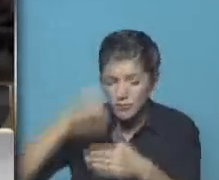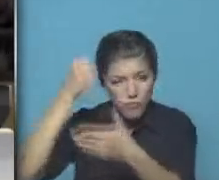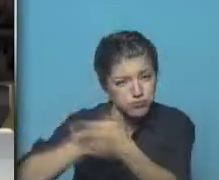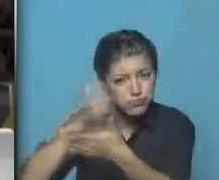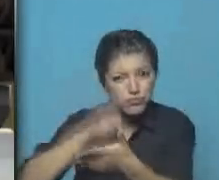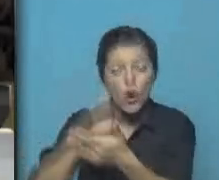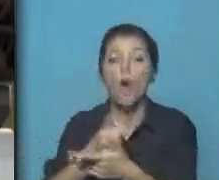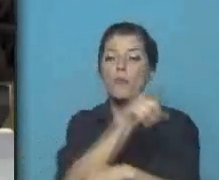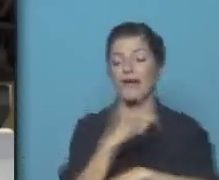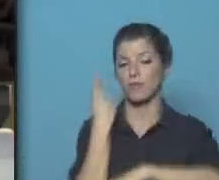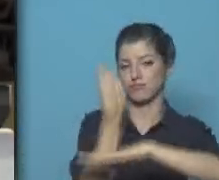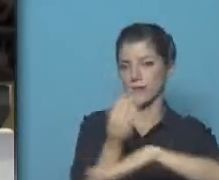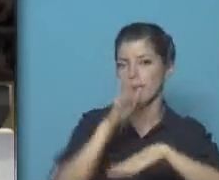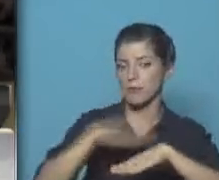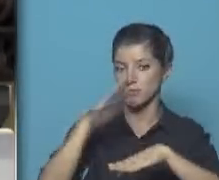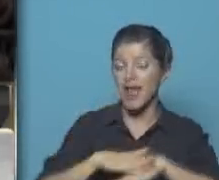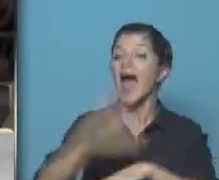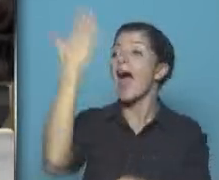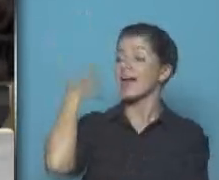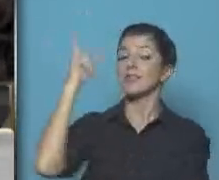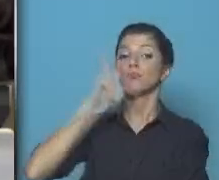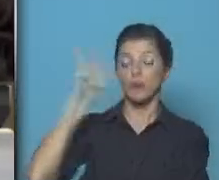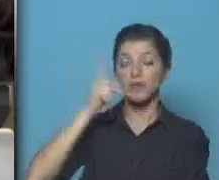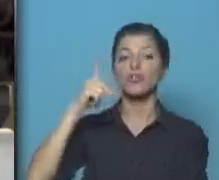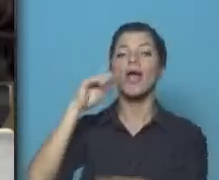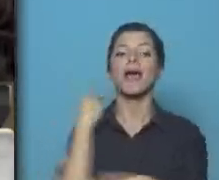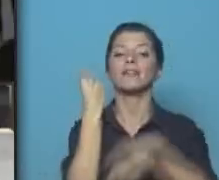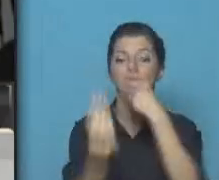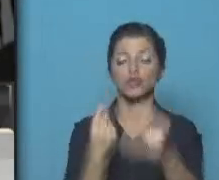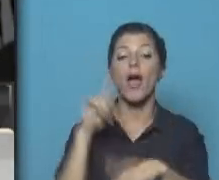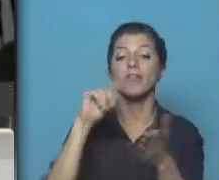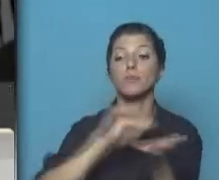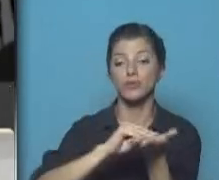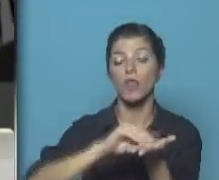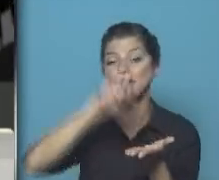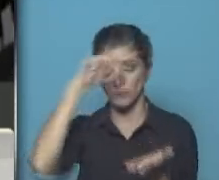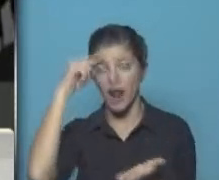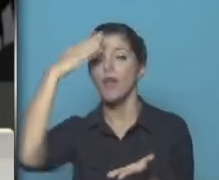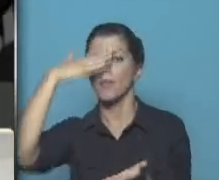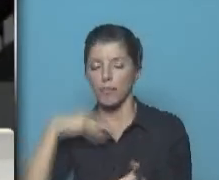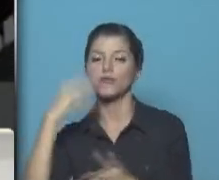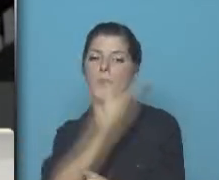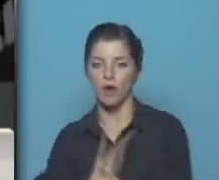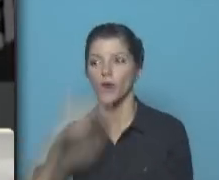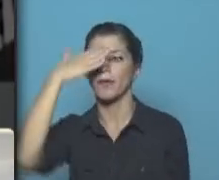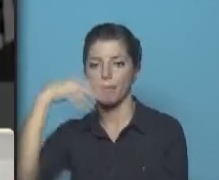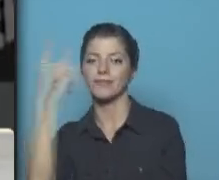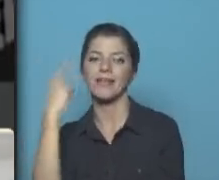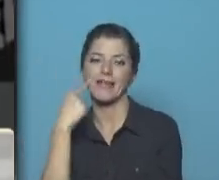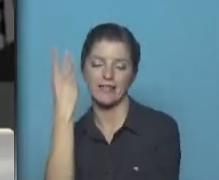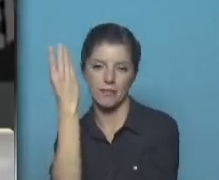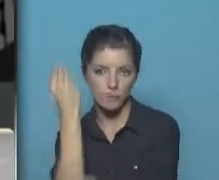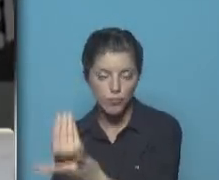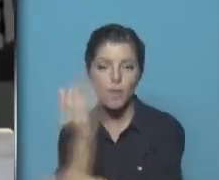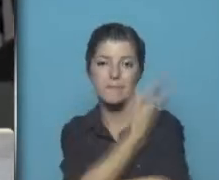electoral que se tiene. Es más, Néstor fue candidato a diputado nacional, después de ser intendente, tres veces gobernador y presidente, fue candidato a diputado nacional para sostener al